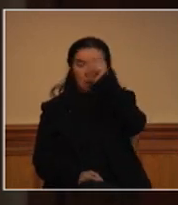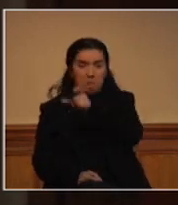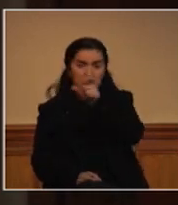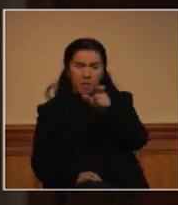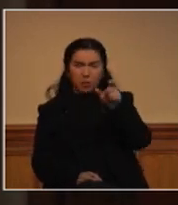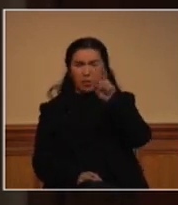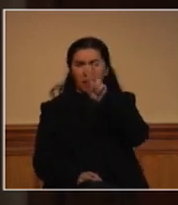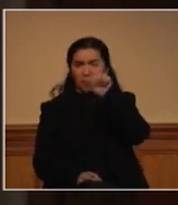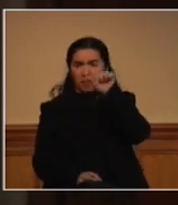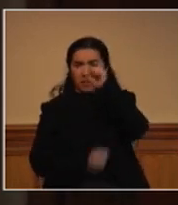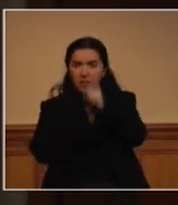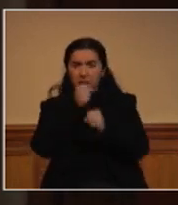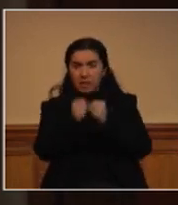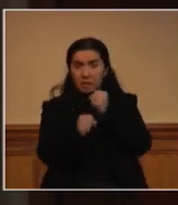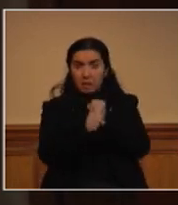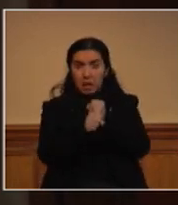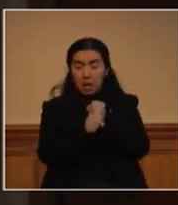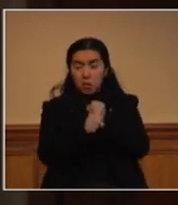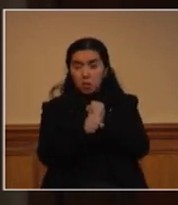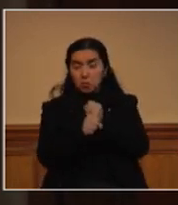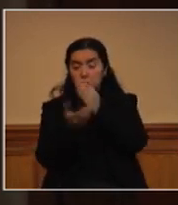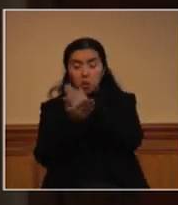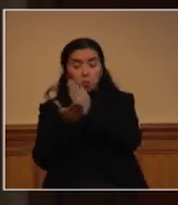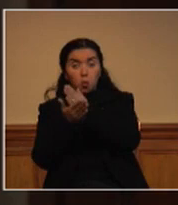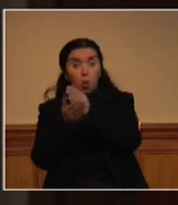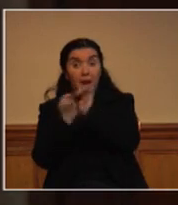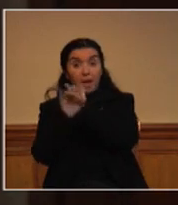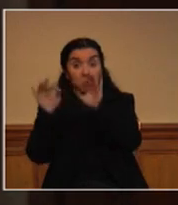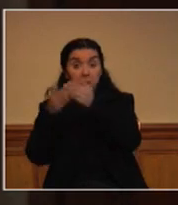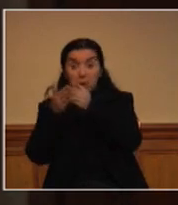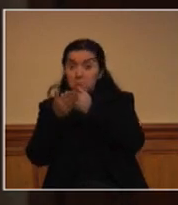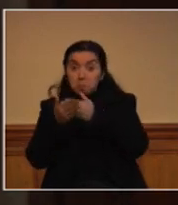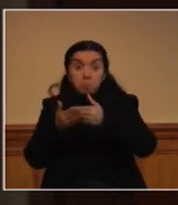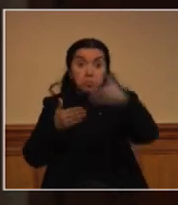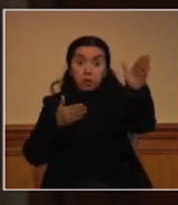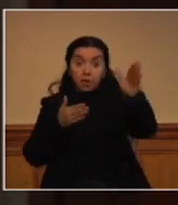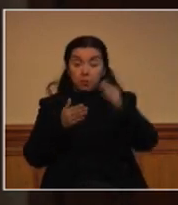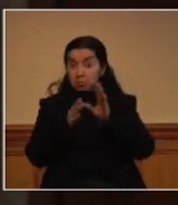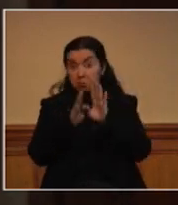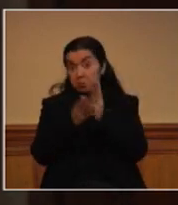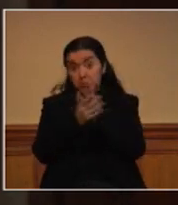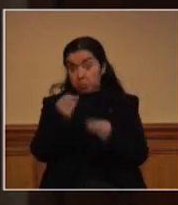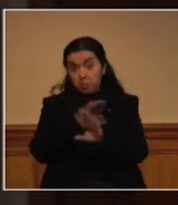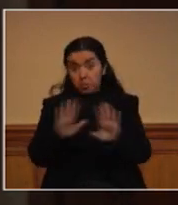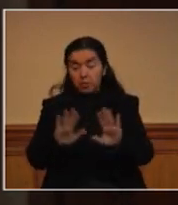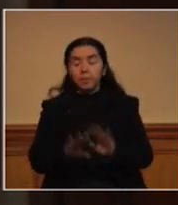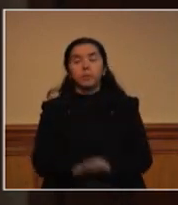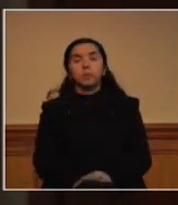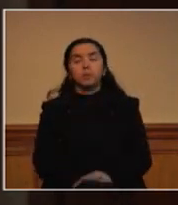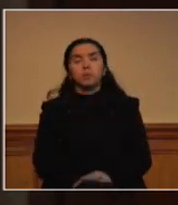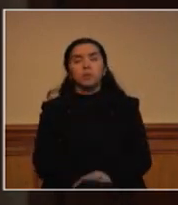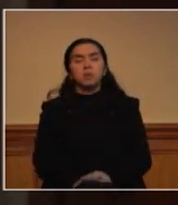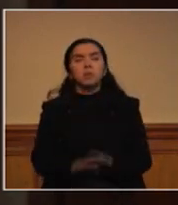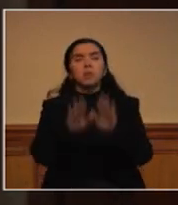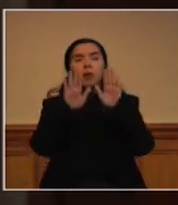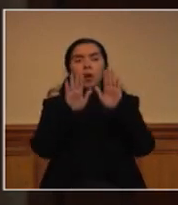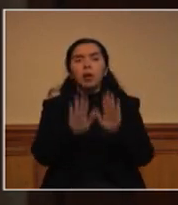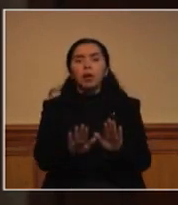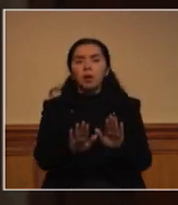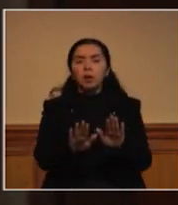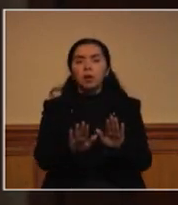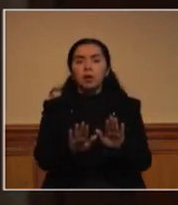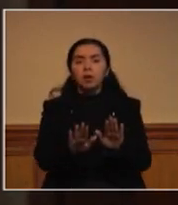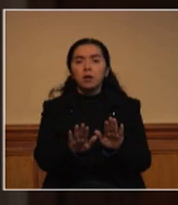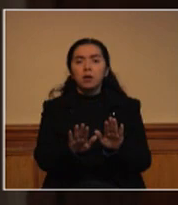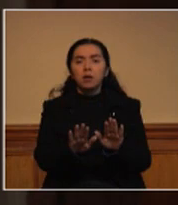los 26 años egresaban de escuelas especiales y que quedaban, como decía yo, y voy a ocupar un